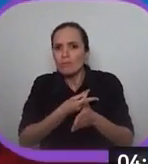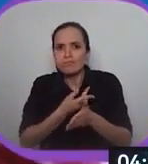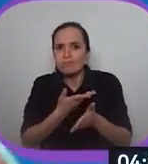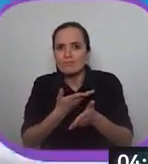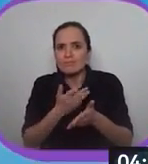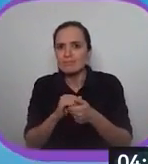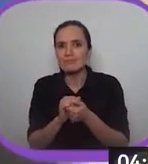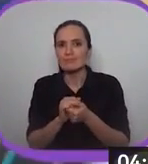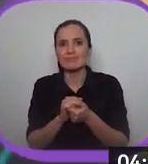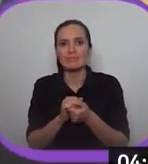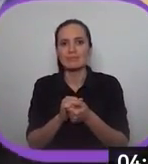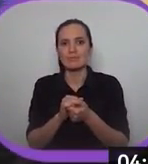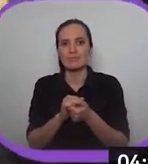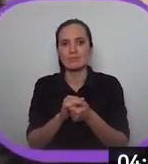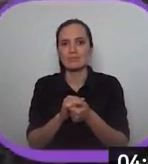¿Vas a algún lado?